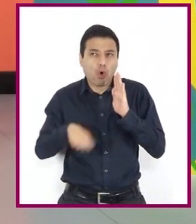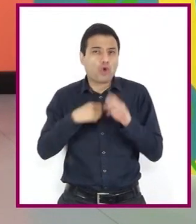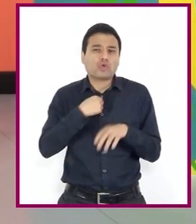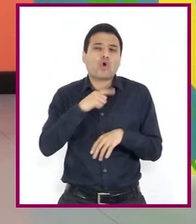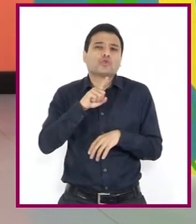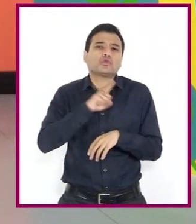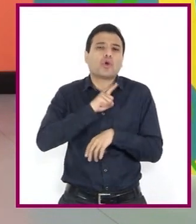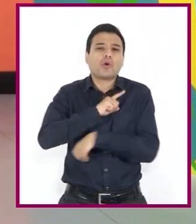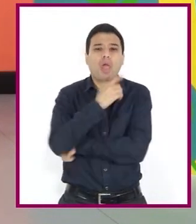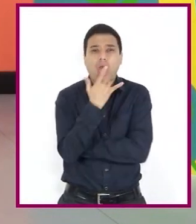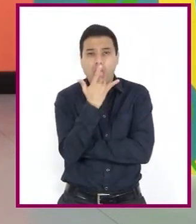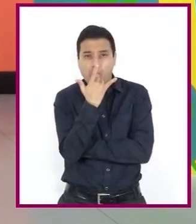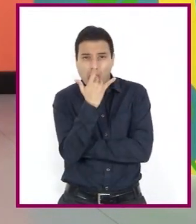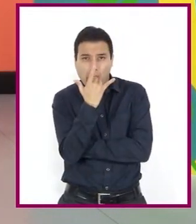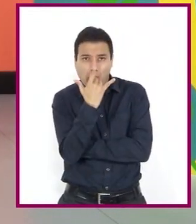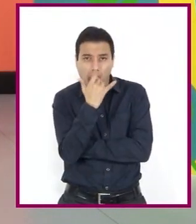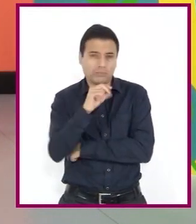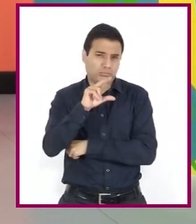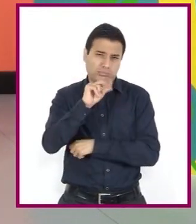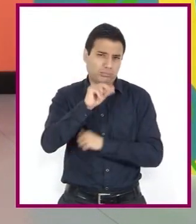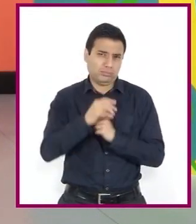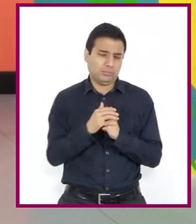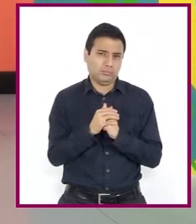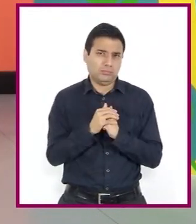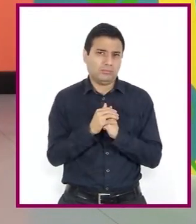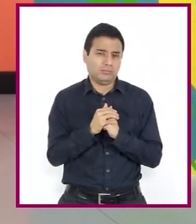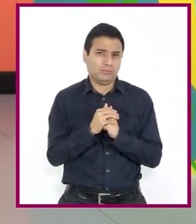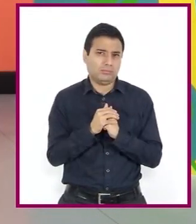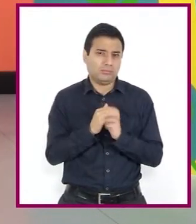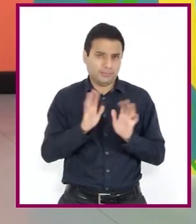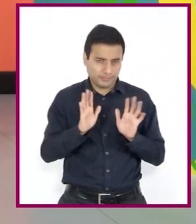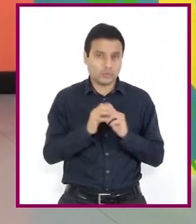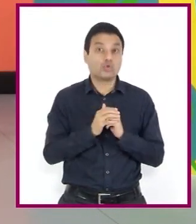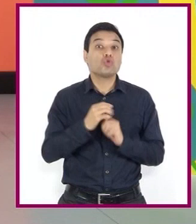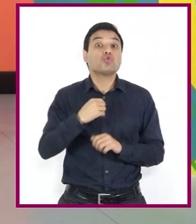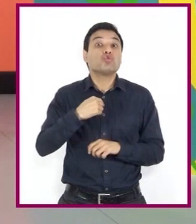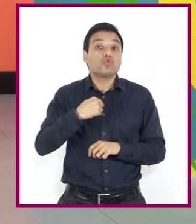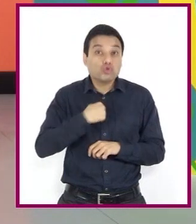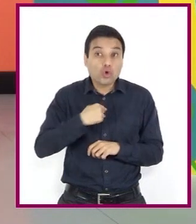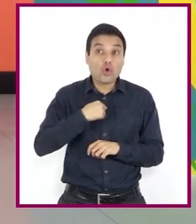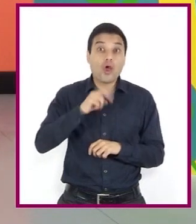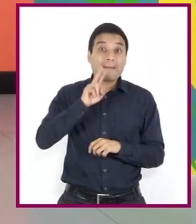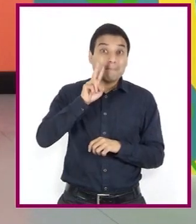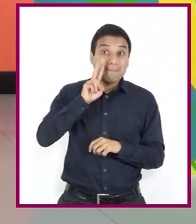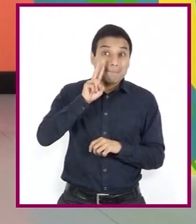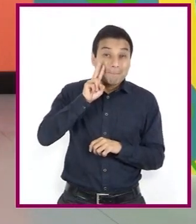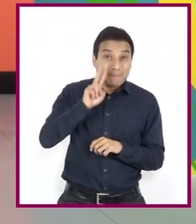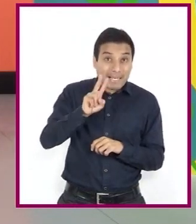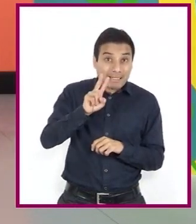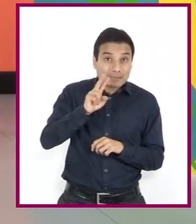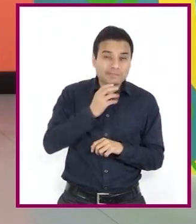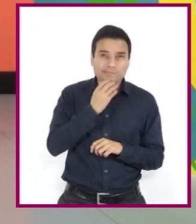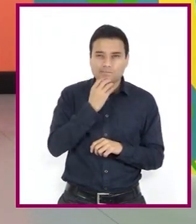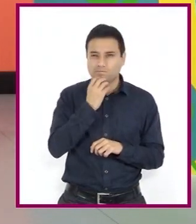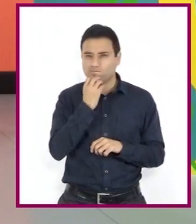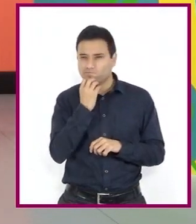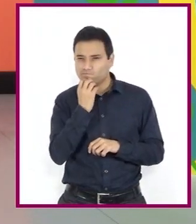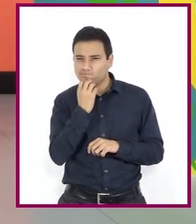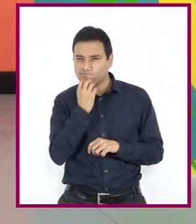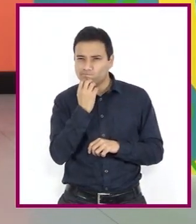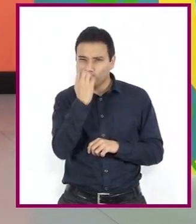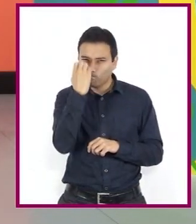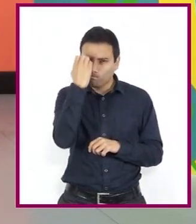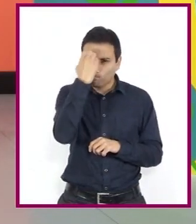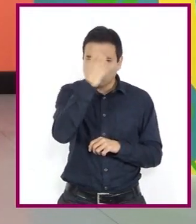que es el acto de percibir el entorno con la vista. Nos fuimos más allá y con la